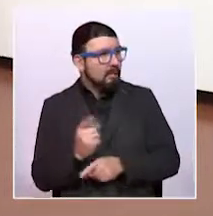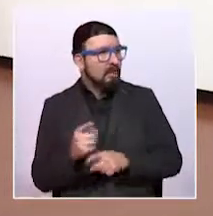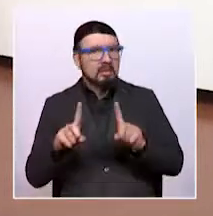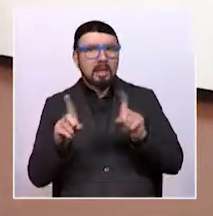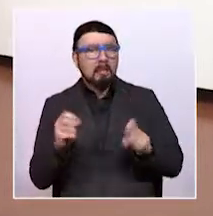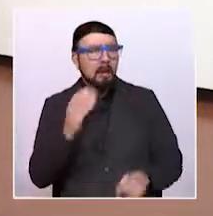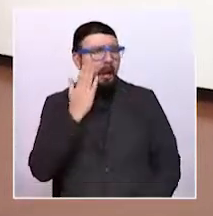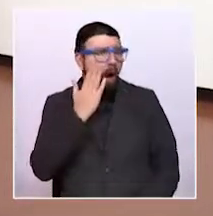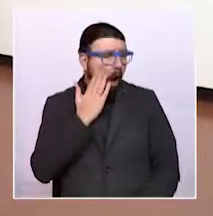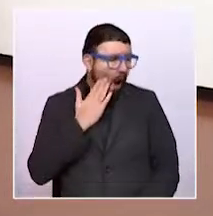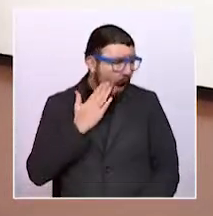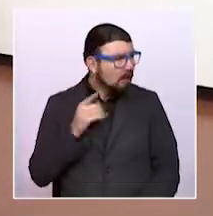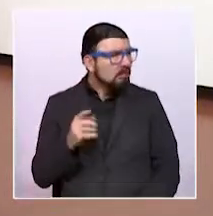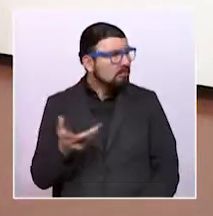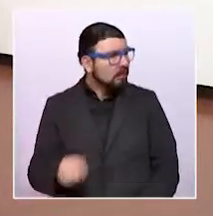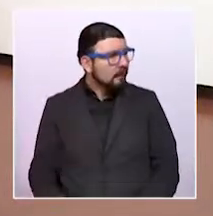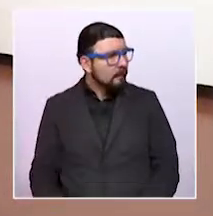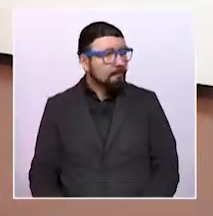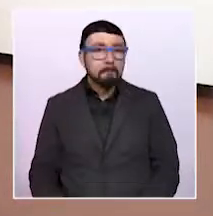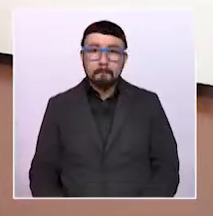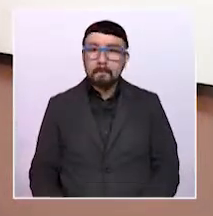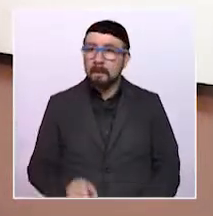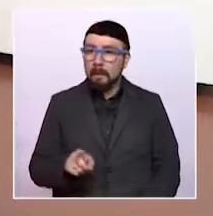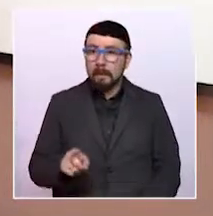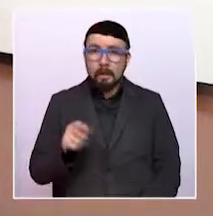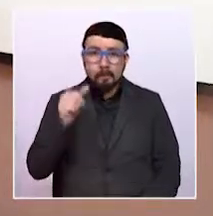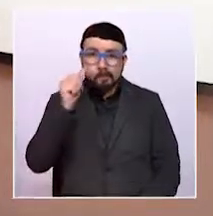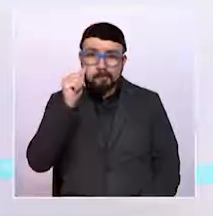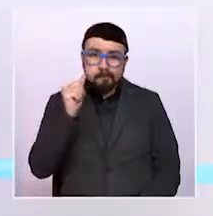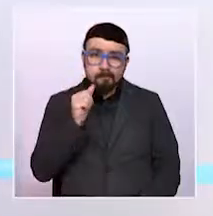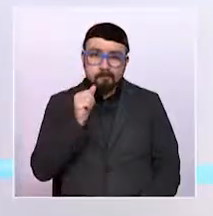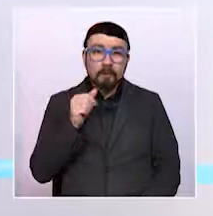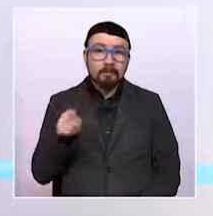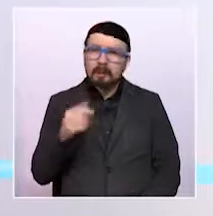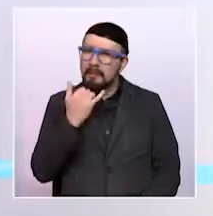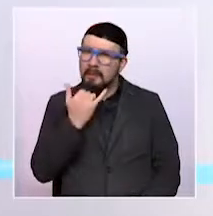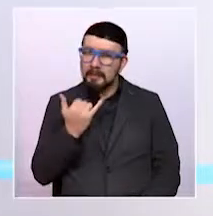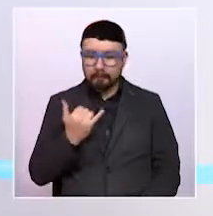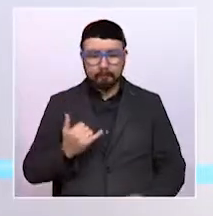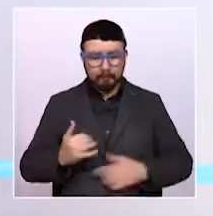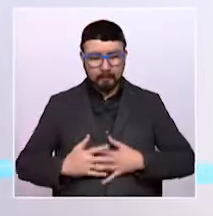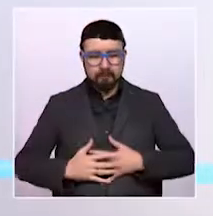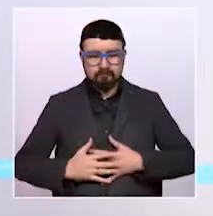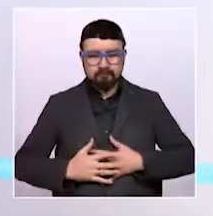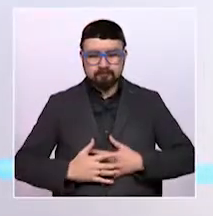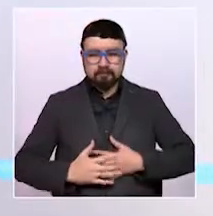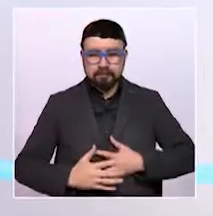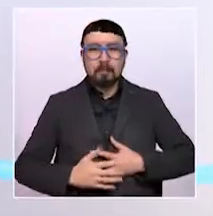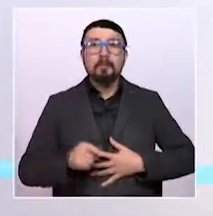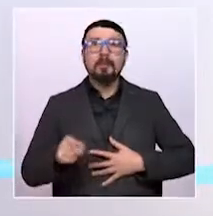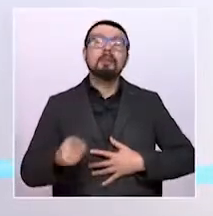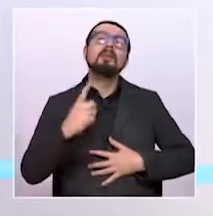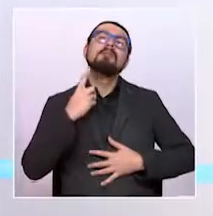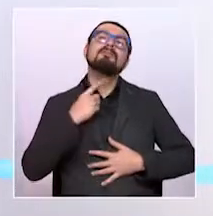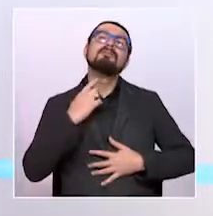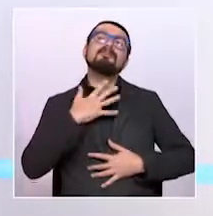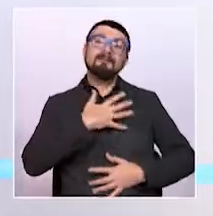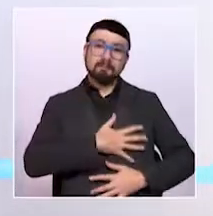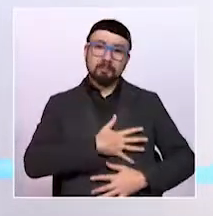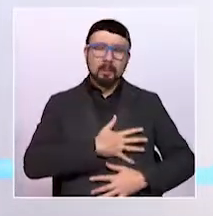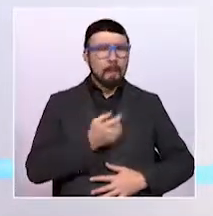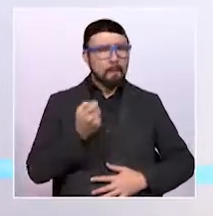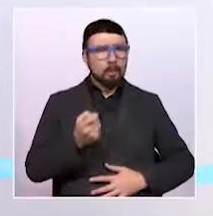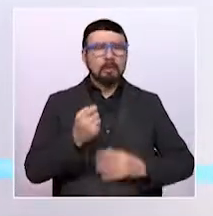he visto durante el embarazo la glándula tiroides normalmente aumenta un poco de